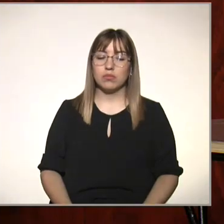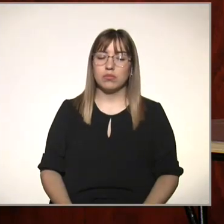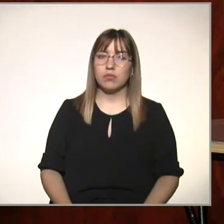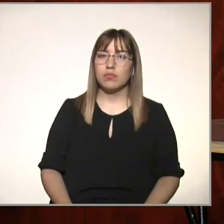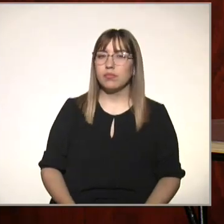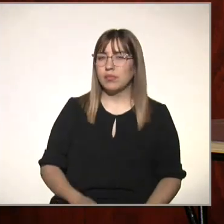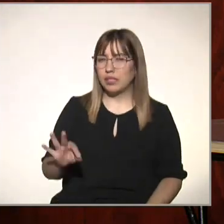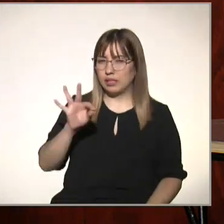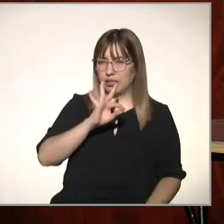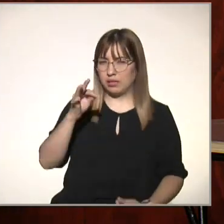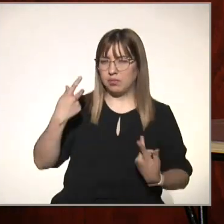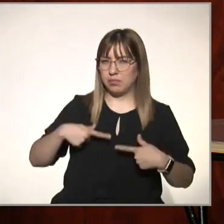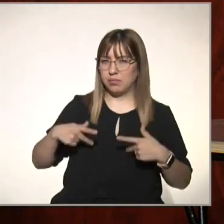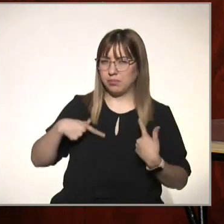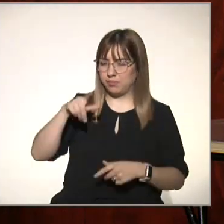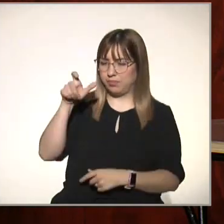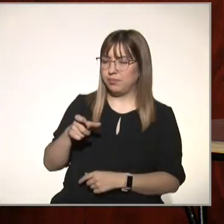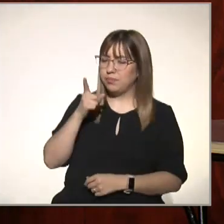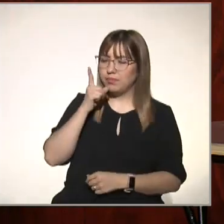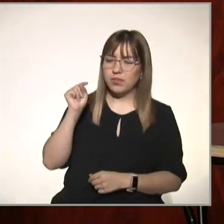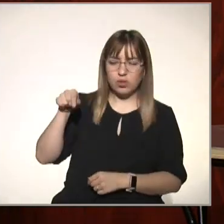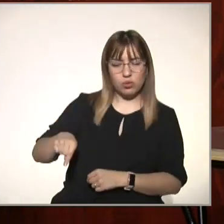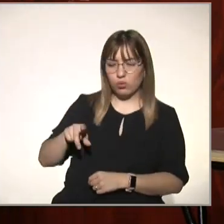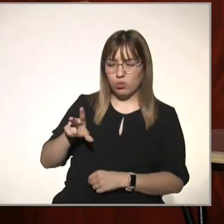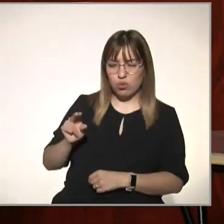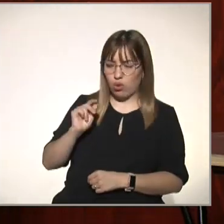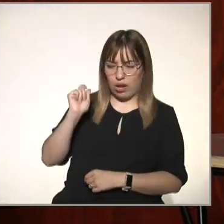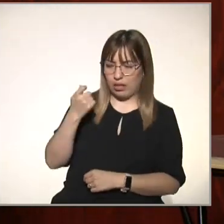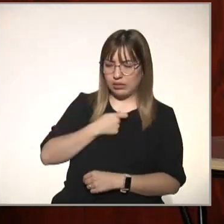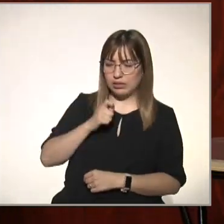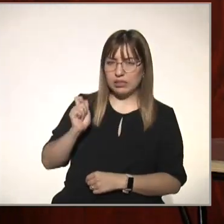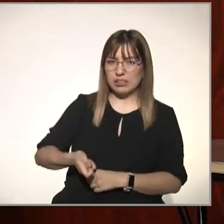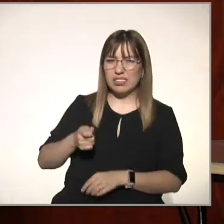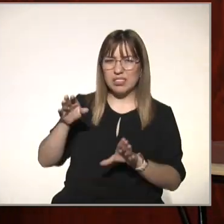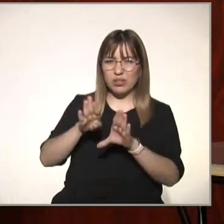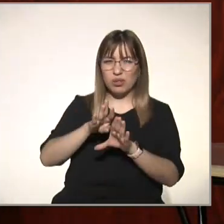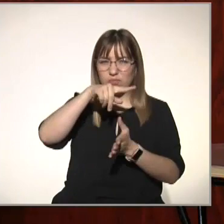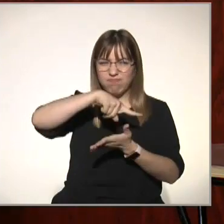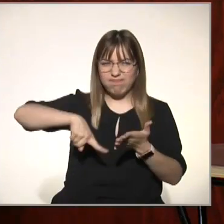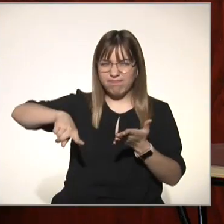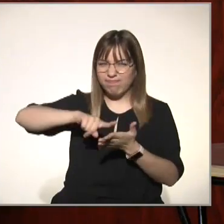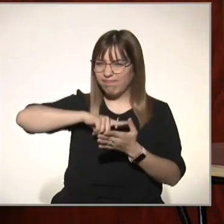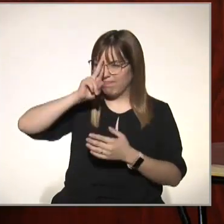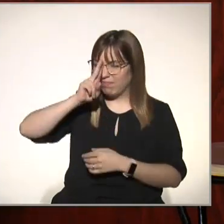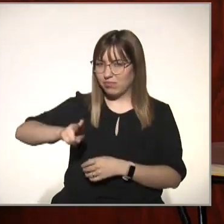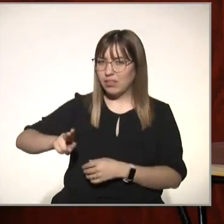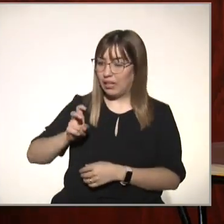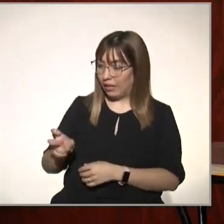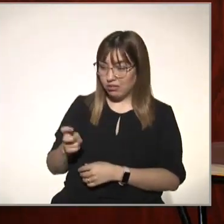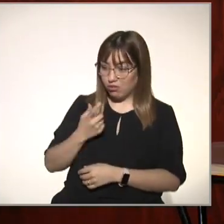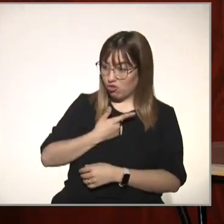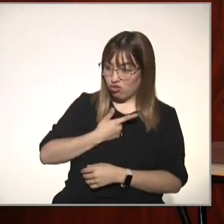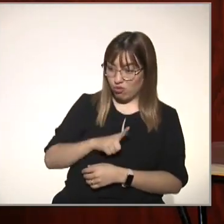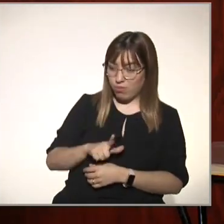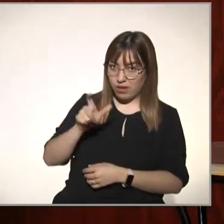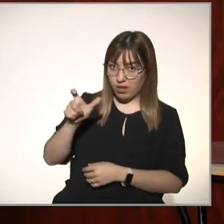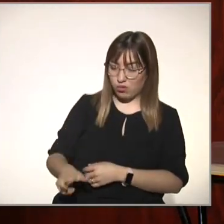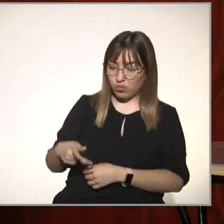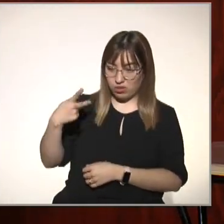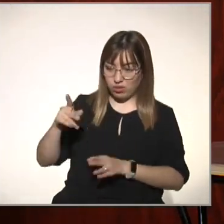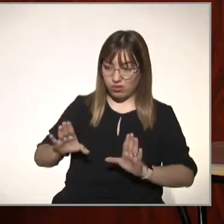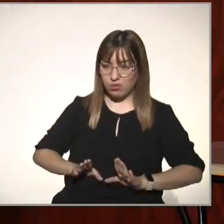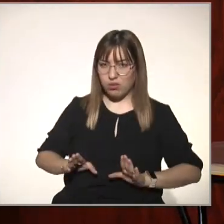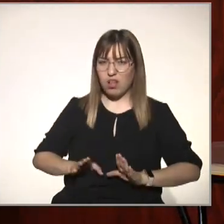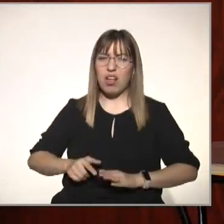tú, empiezo poniéndote taches. Pero después, como eso que tú haces no me gusta, empiezo por ser indiferente,